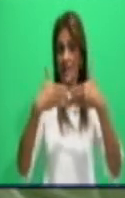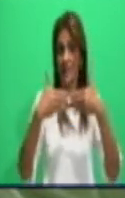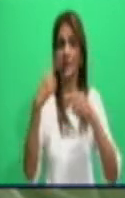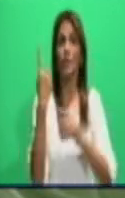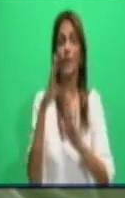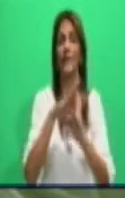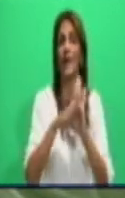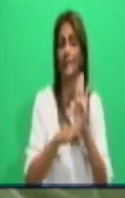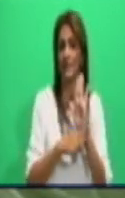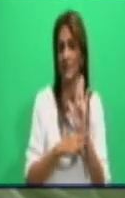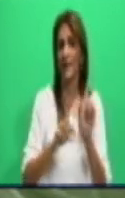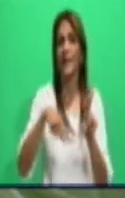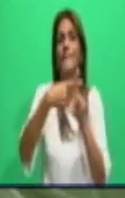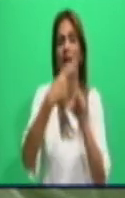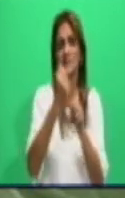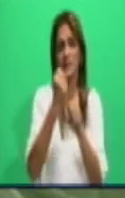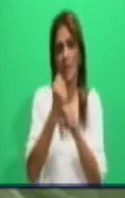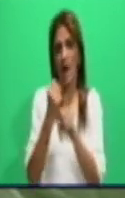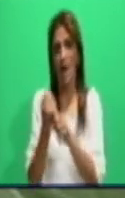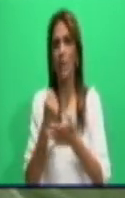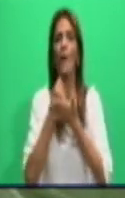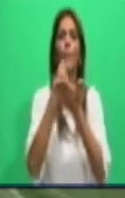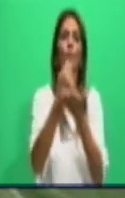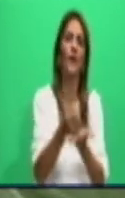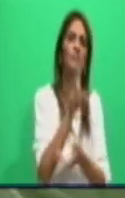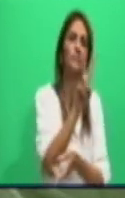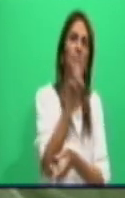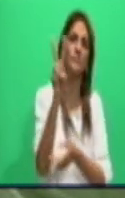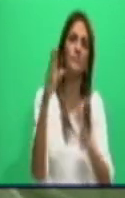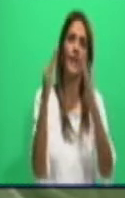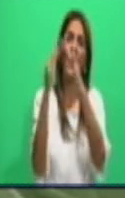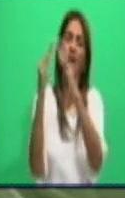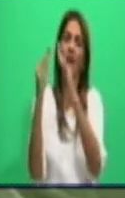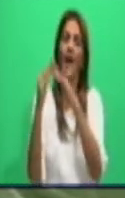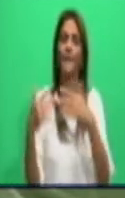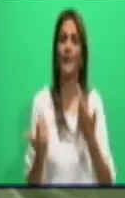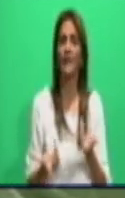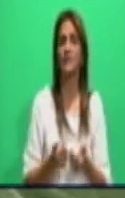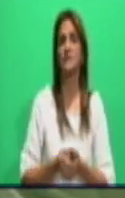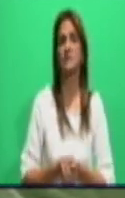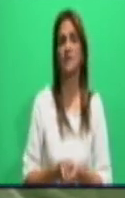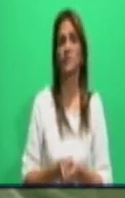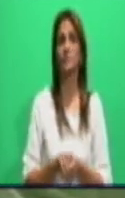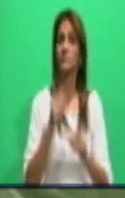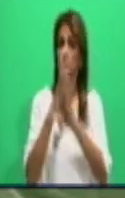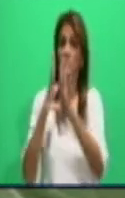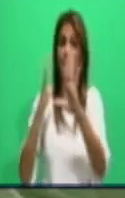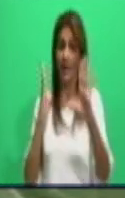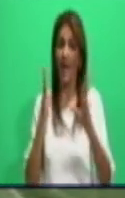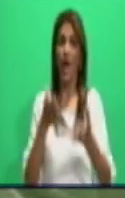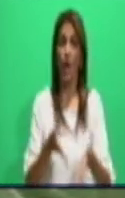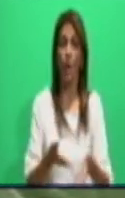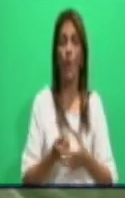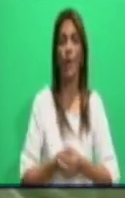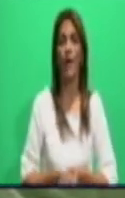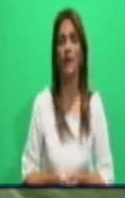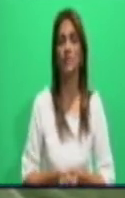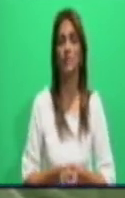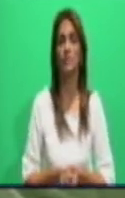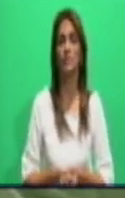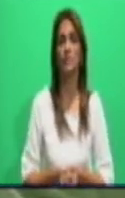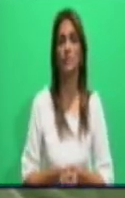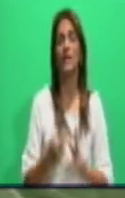apoyo a la pesquisa en la organización de las colas en los diferentes lugares aspectos que hablaremos que está todavía débil y